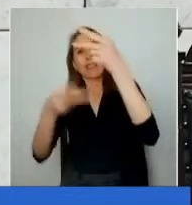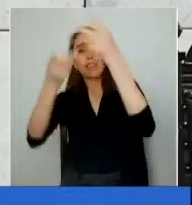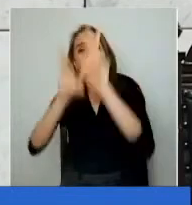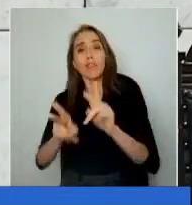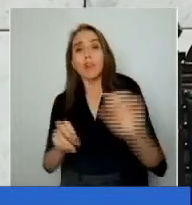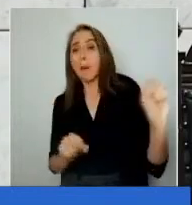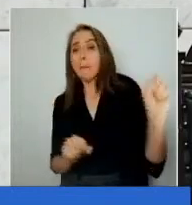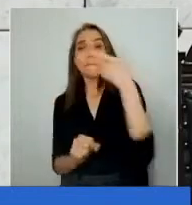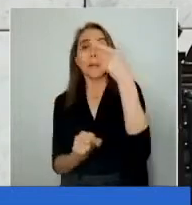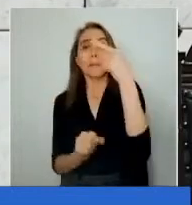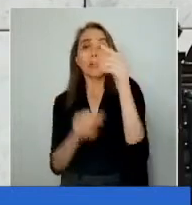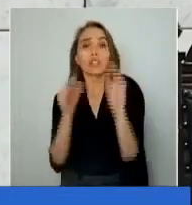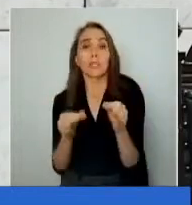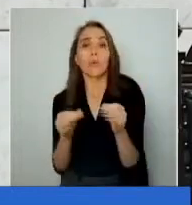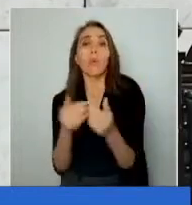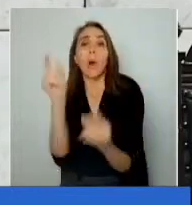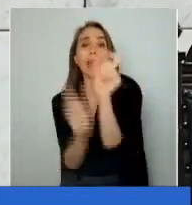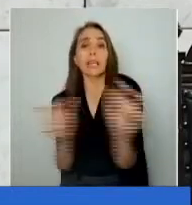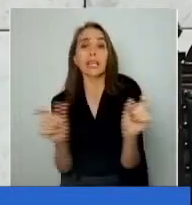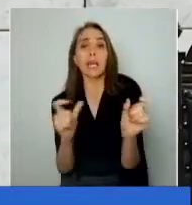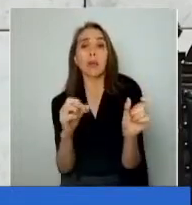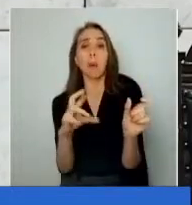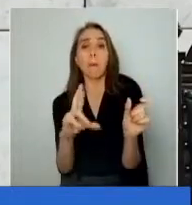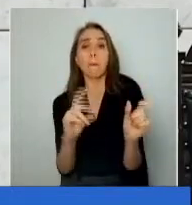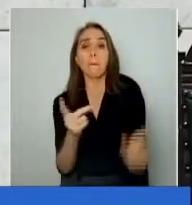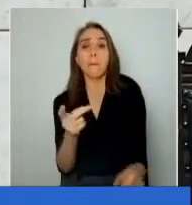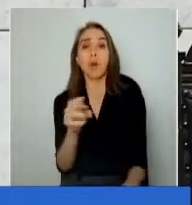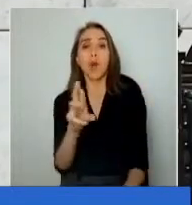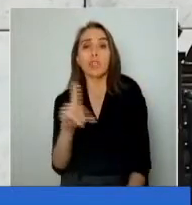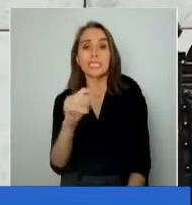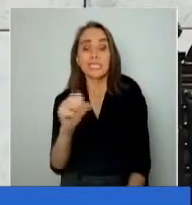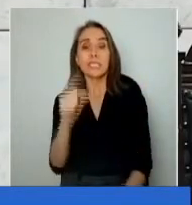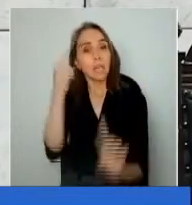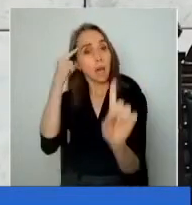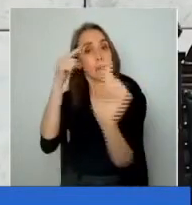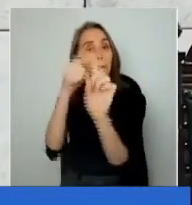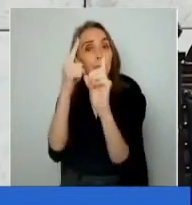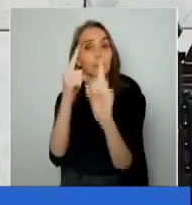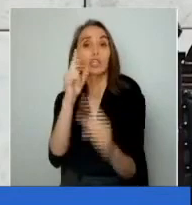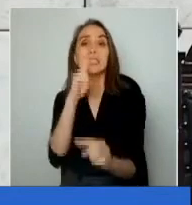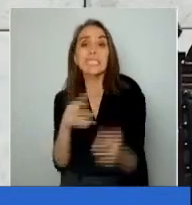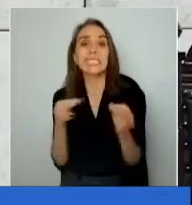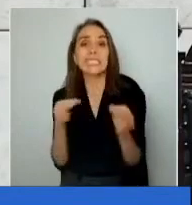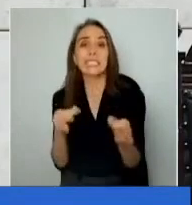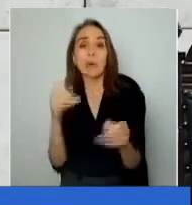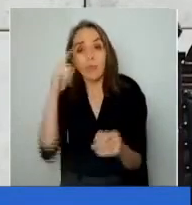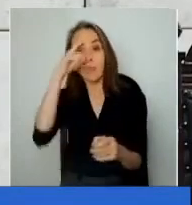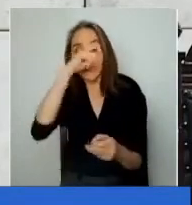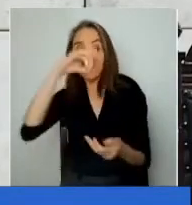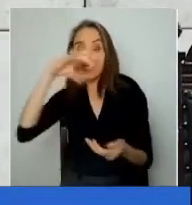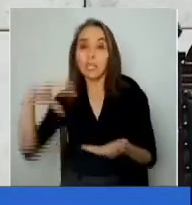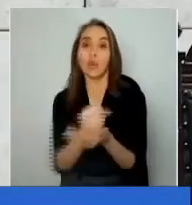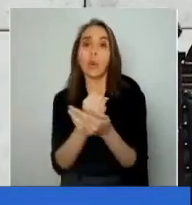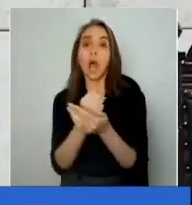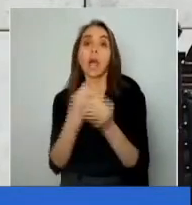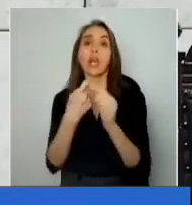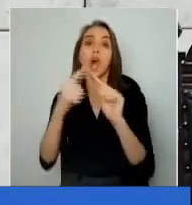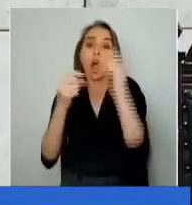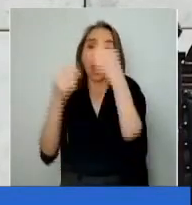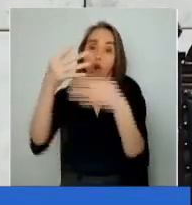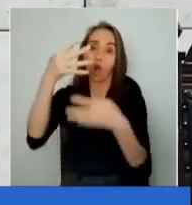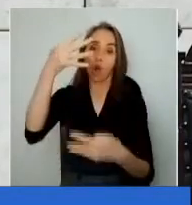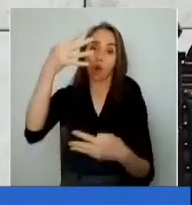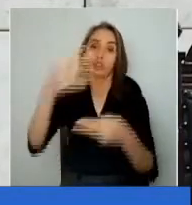progresista sin ella es difícil pensar en conquistar otros derechos sociales más complejos